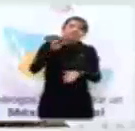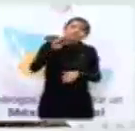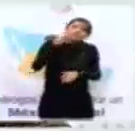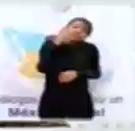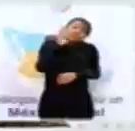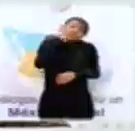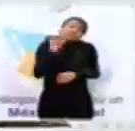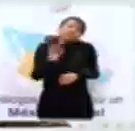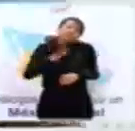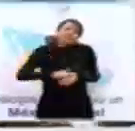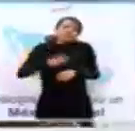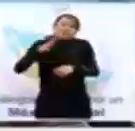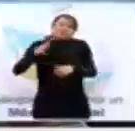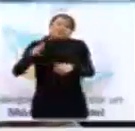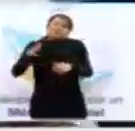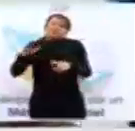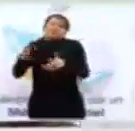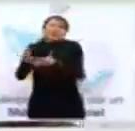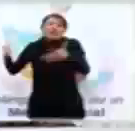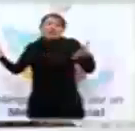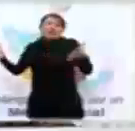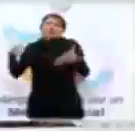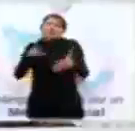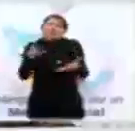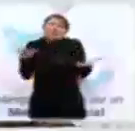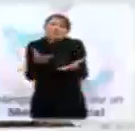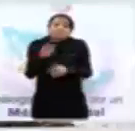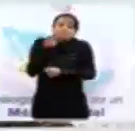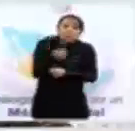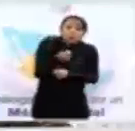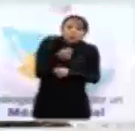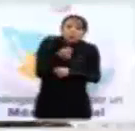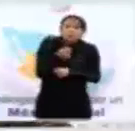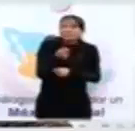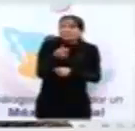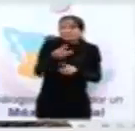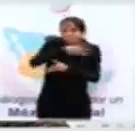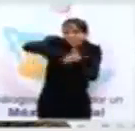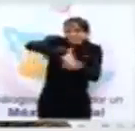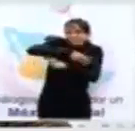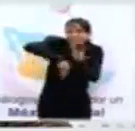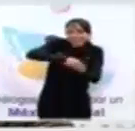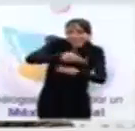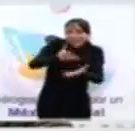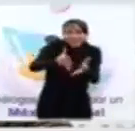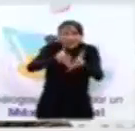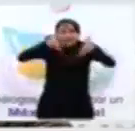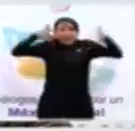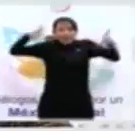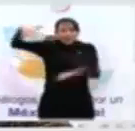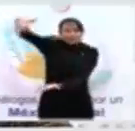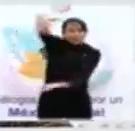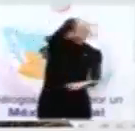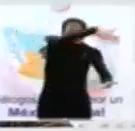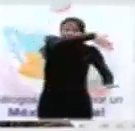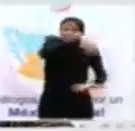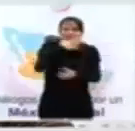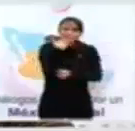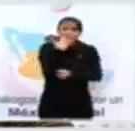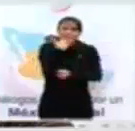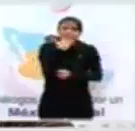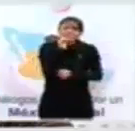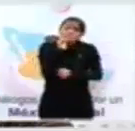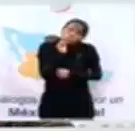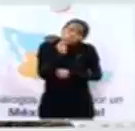un primer elemento que debería reconocer el país. Estamos hablando de pequeña producción, no de grandes productores, ¿sí?